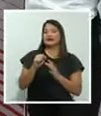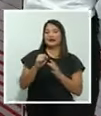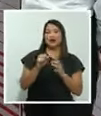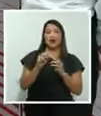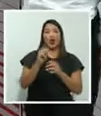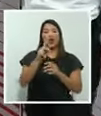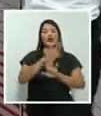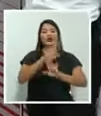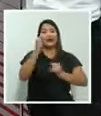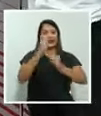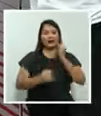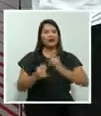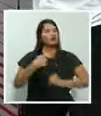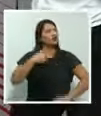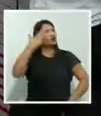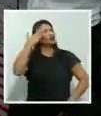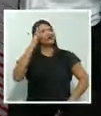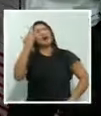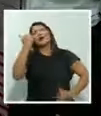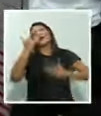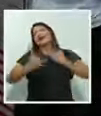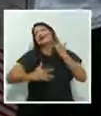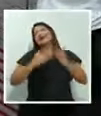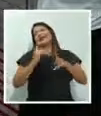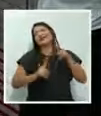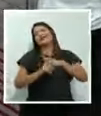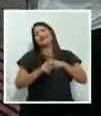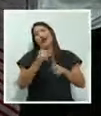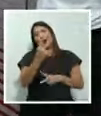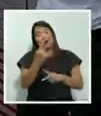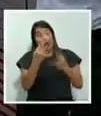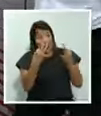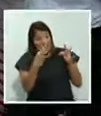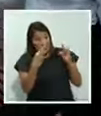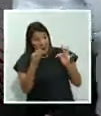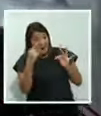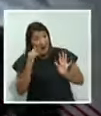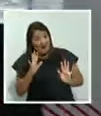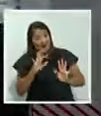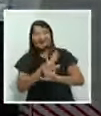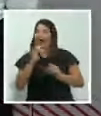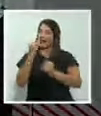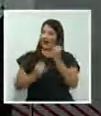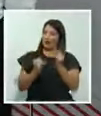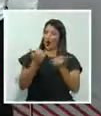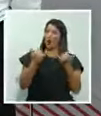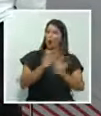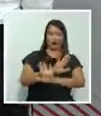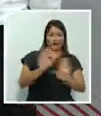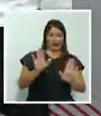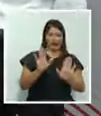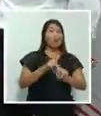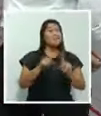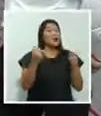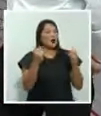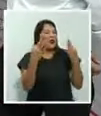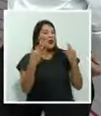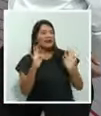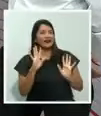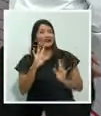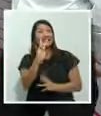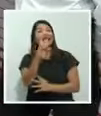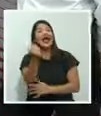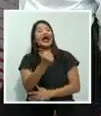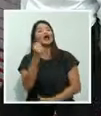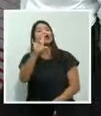Tocamos por acá. Ay, no sé por qué siento yo que había un 1 ahí. Vamos a probar, ¿le parece? Ya estamos fuera de juego. 700,000 colones